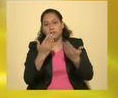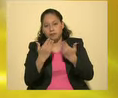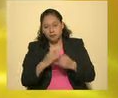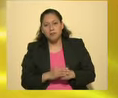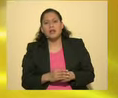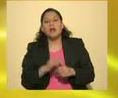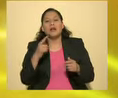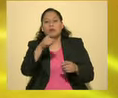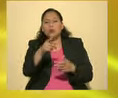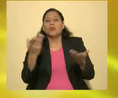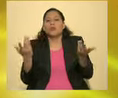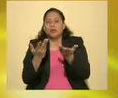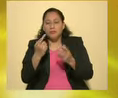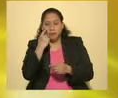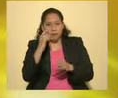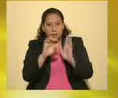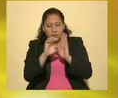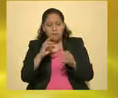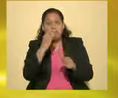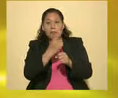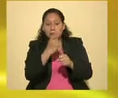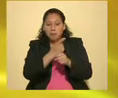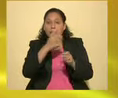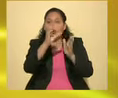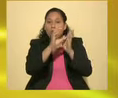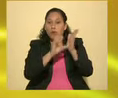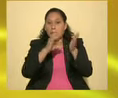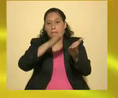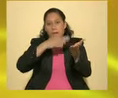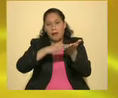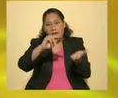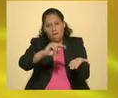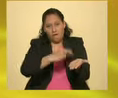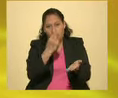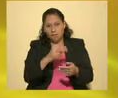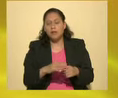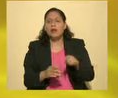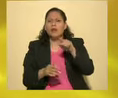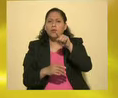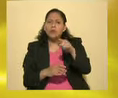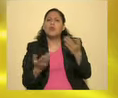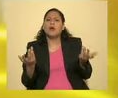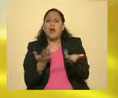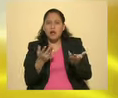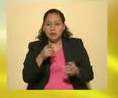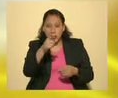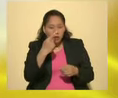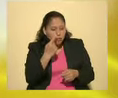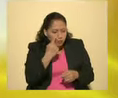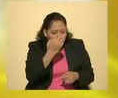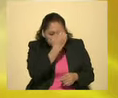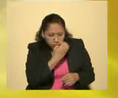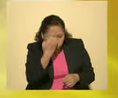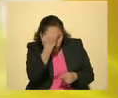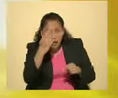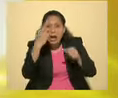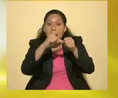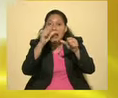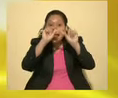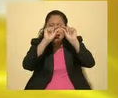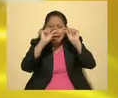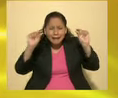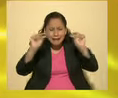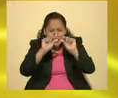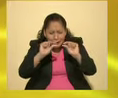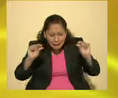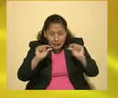Primero, te van a hacer firmar un contrato. Okay. ¿Qué debemos de hacer? Fijarnos muy bien. En las letras chiquititas. En las